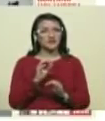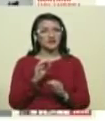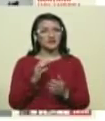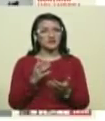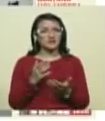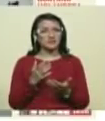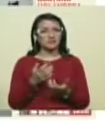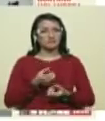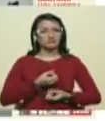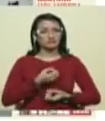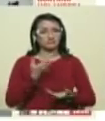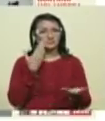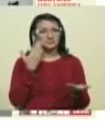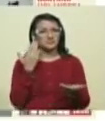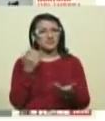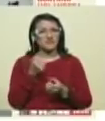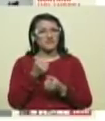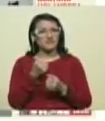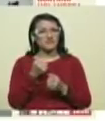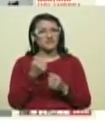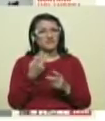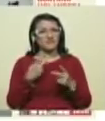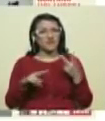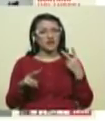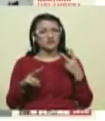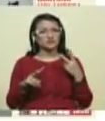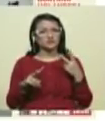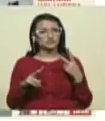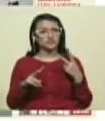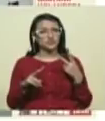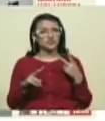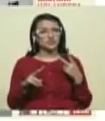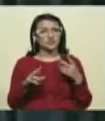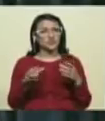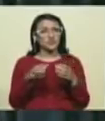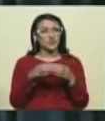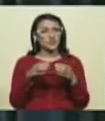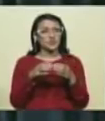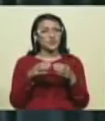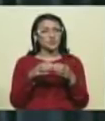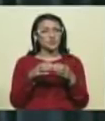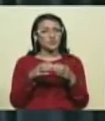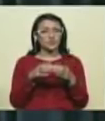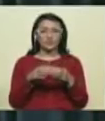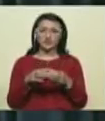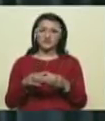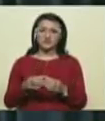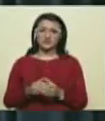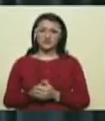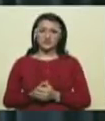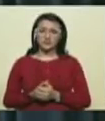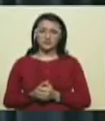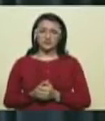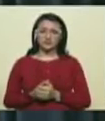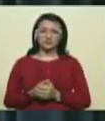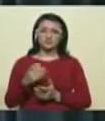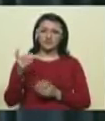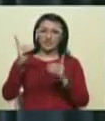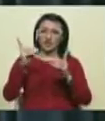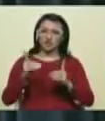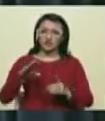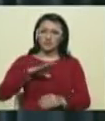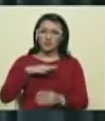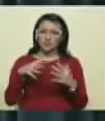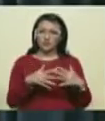burocrática, falsamente diplomática, de la doctrina Monroe, donde se contrapone